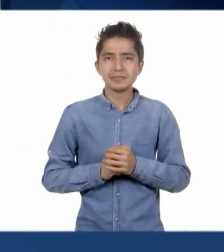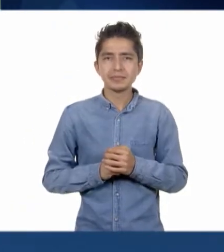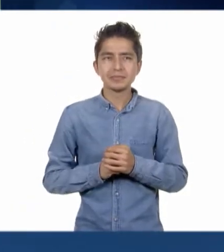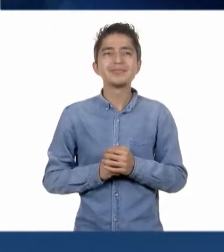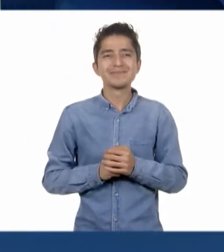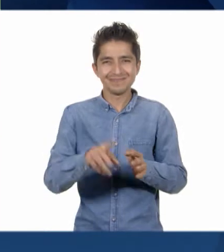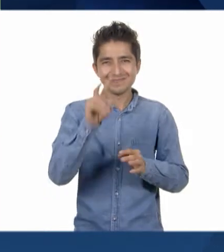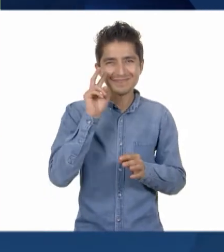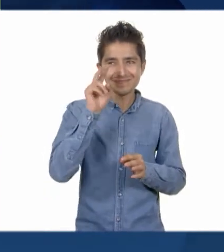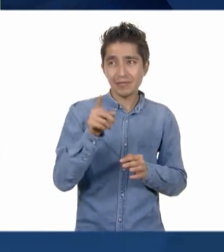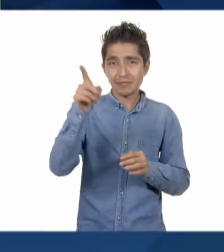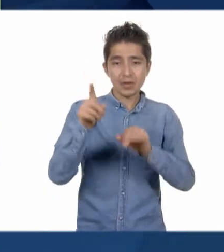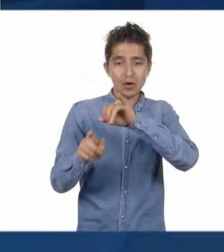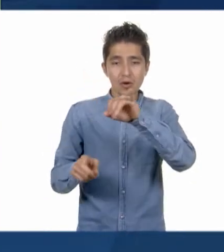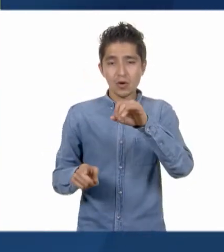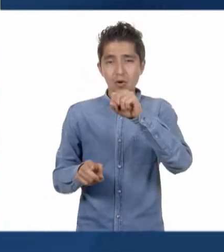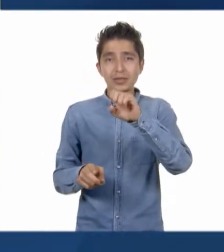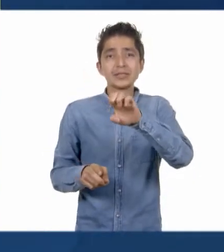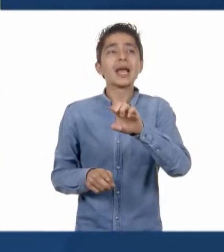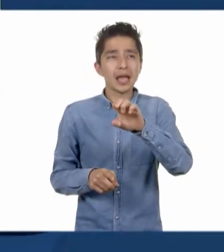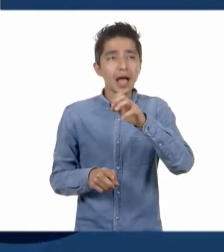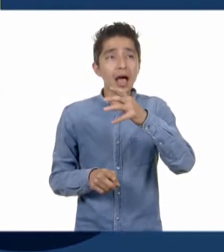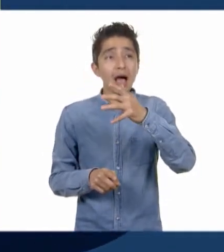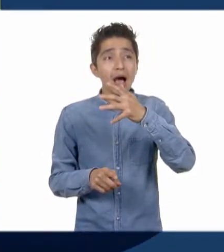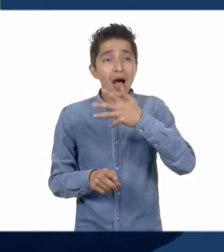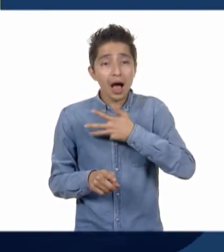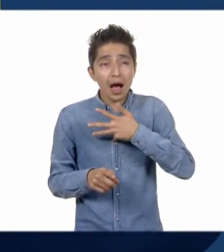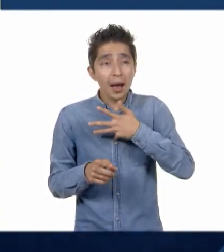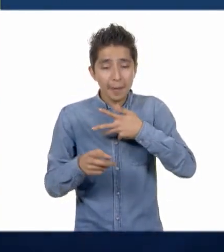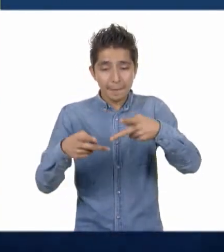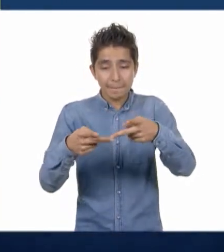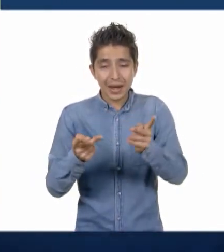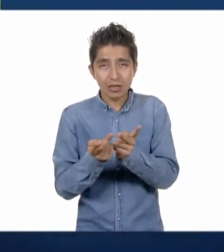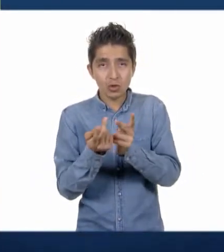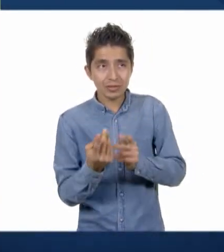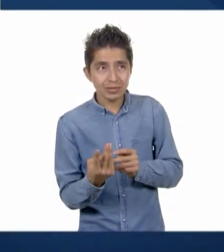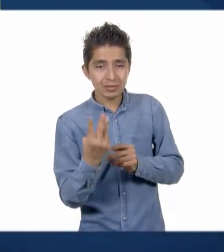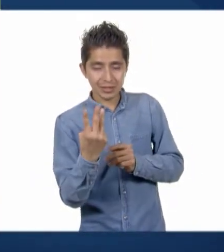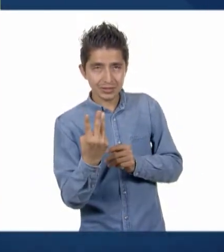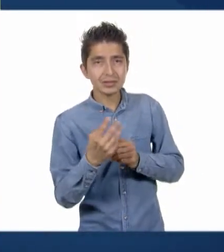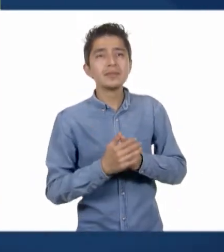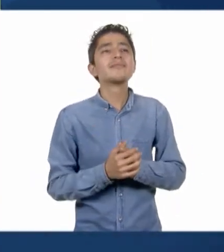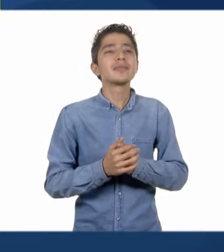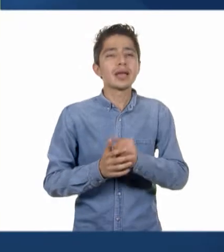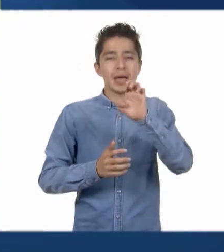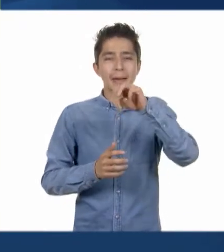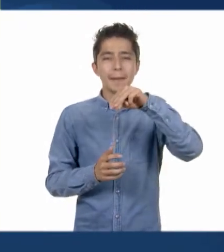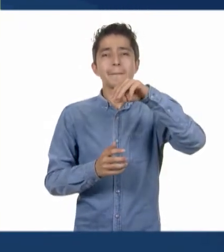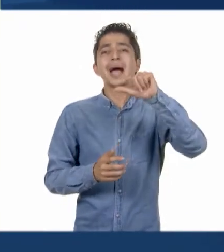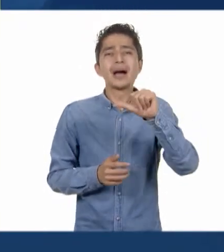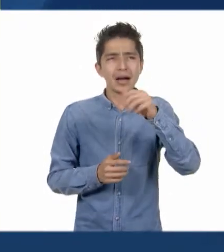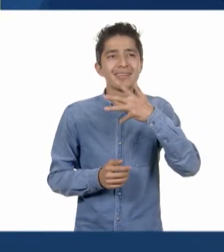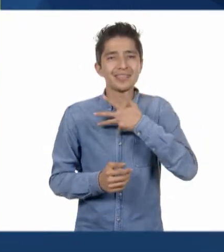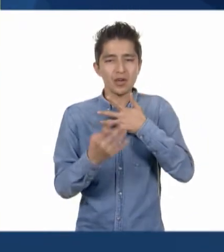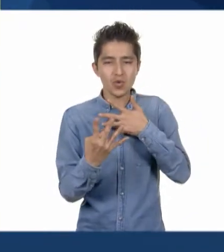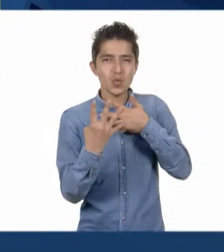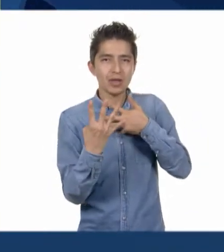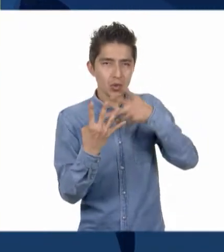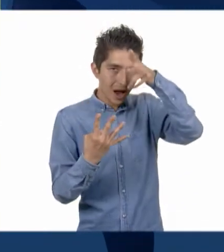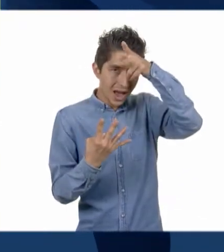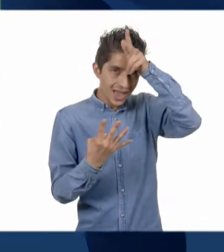Ahí vemos que José en su mesa ve 3 platos. Emma, por ejemplo, tiene 4 gallinas en su